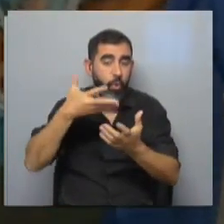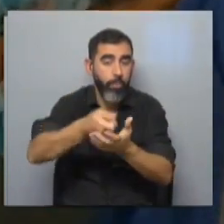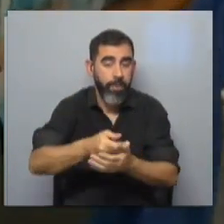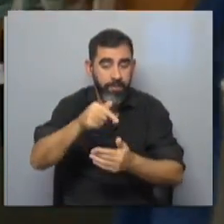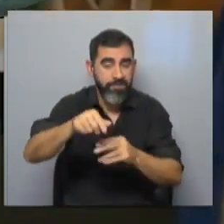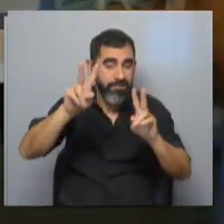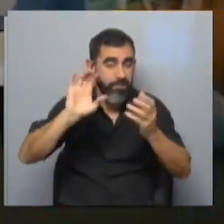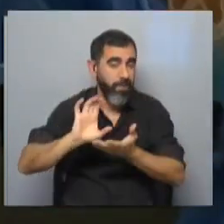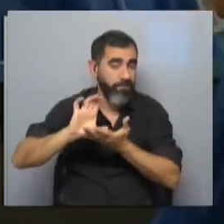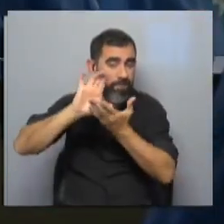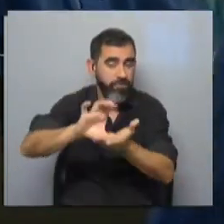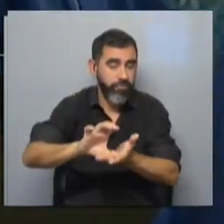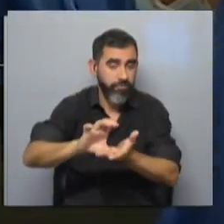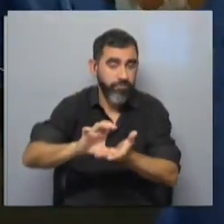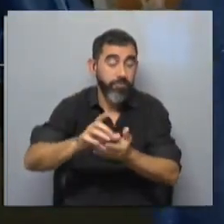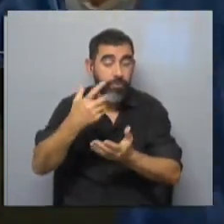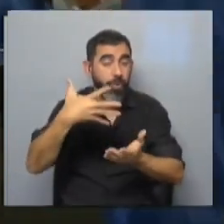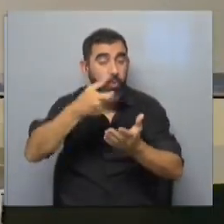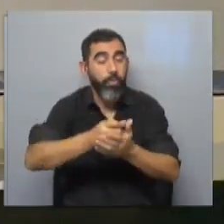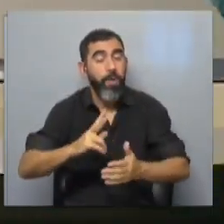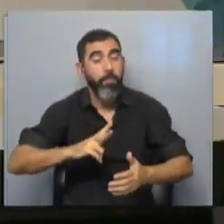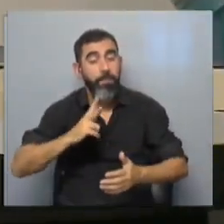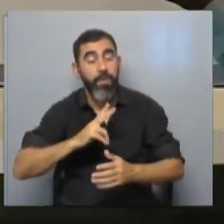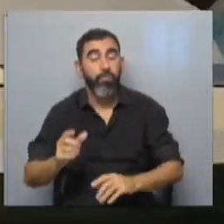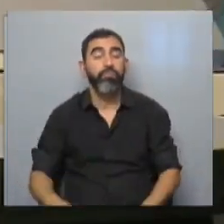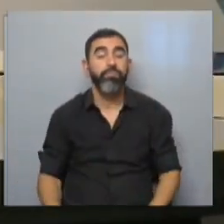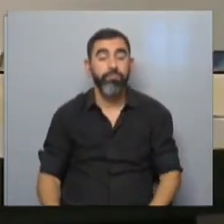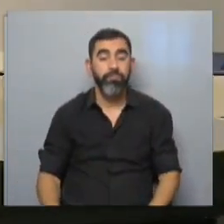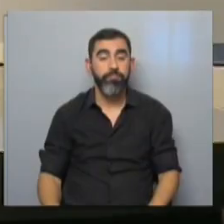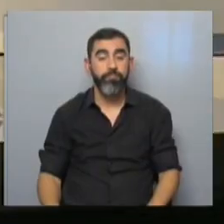invertir en esa situación y se la termina quedando uno de los prestadores privados.